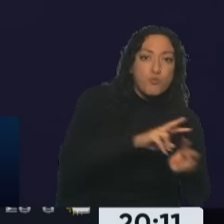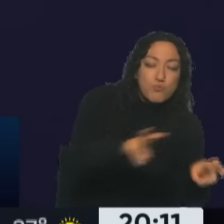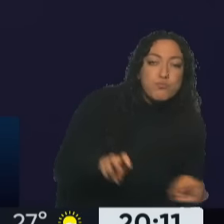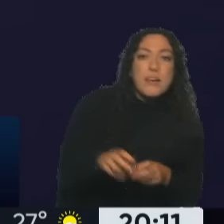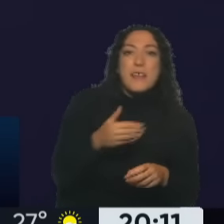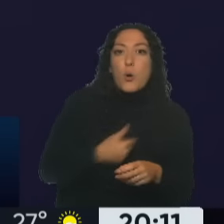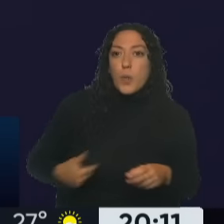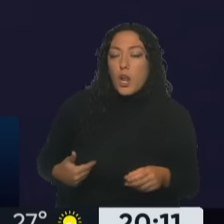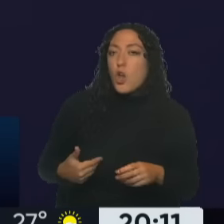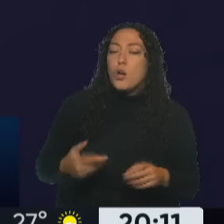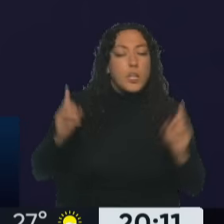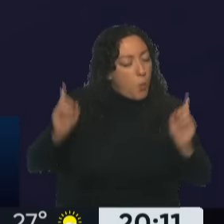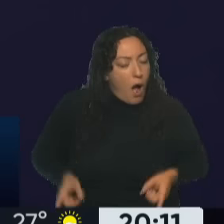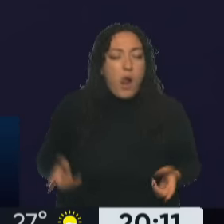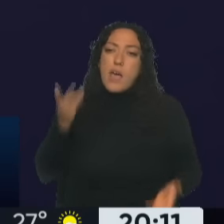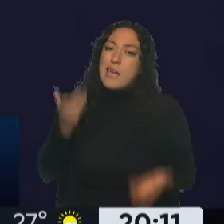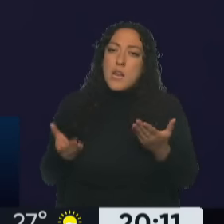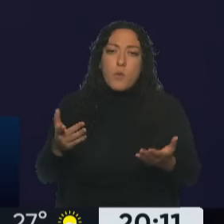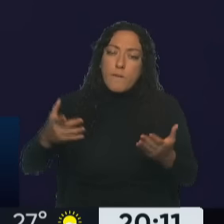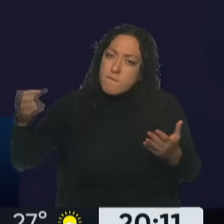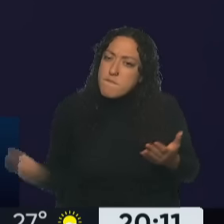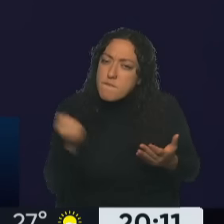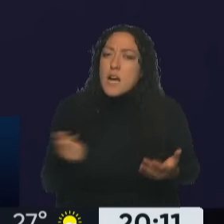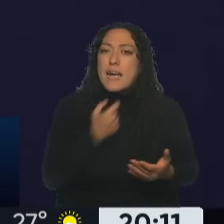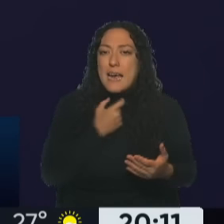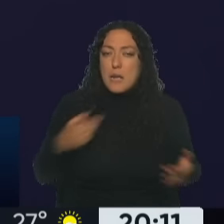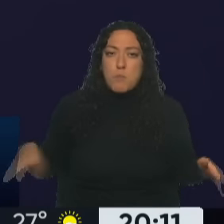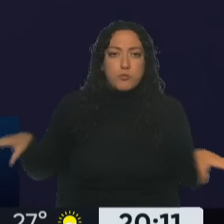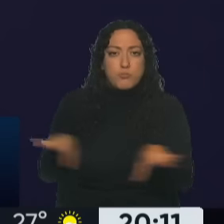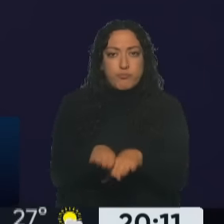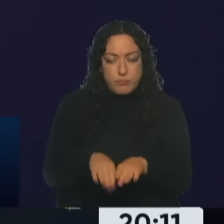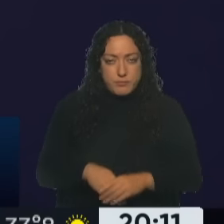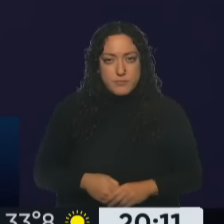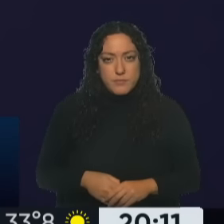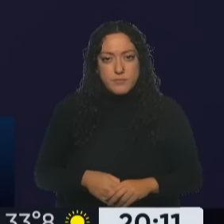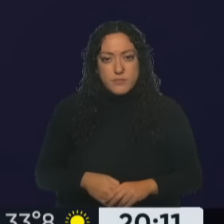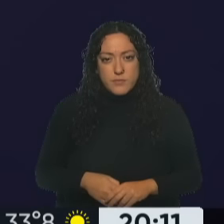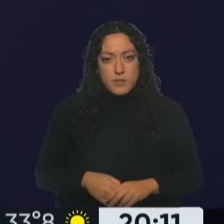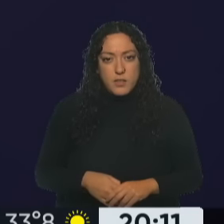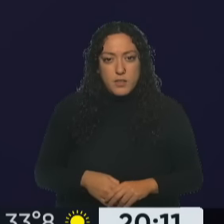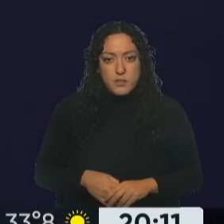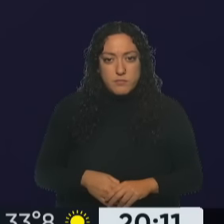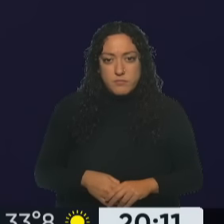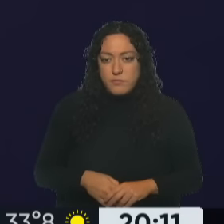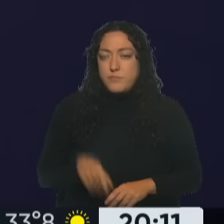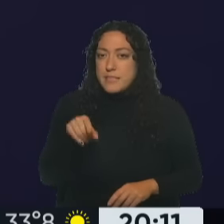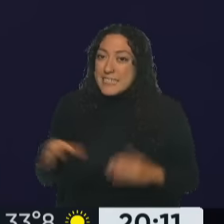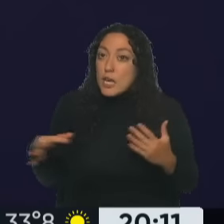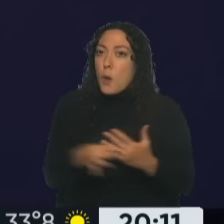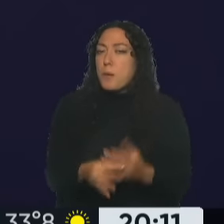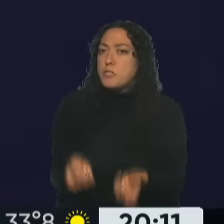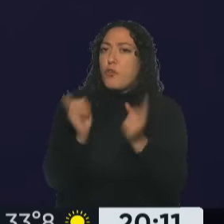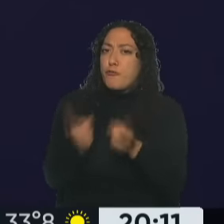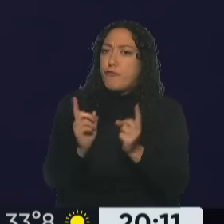Fiscales Nuestro objetivo de déficit cero esto por supuesto que se mantiene y en